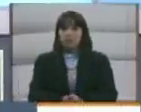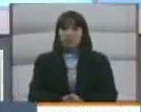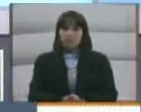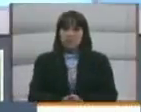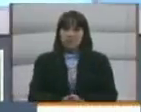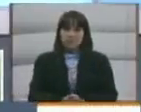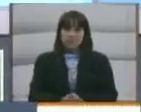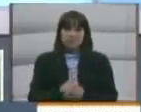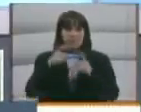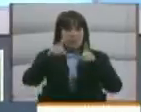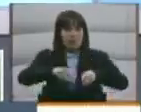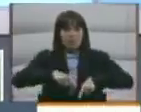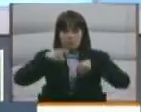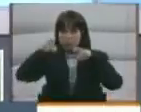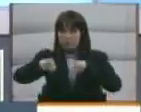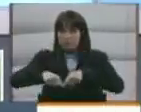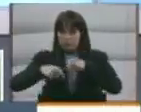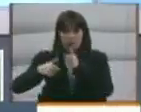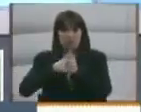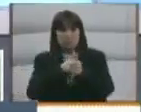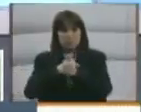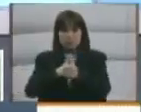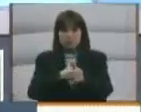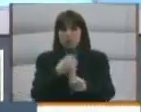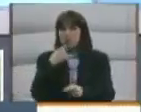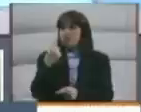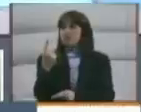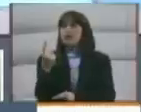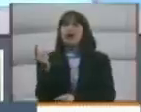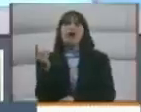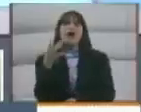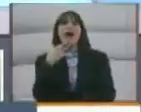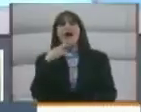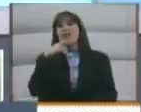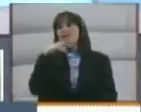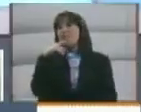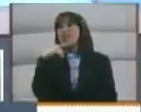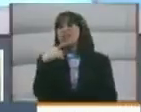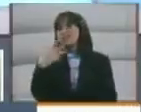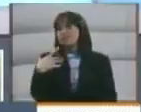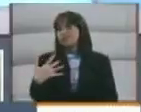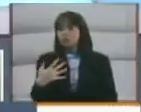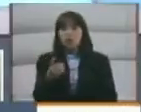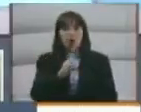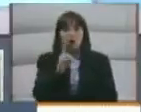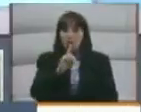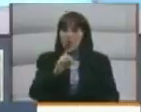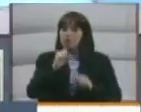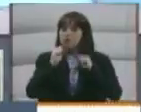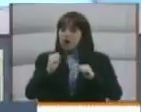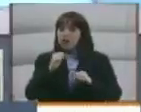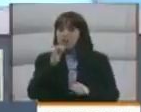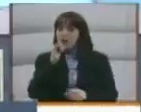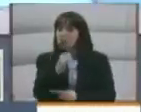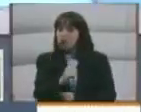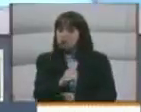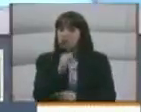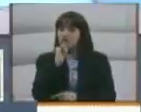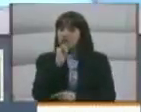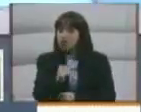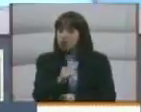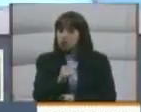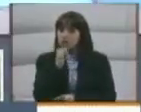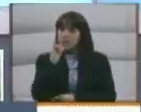campesinos perseguidos. Es decir, no es que traían concha de mango, como se dice popularmente. Y estas reivindicaciones fueron